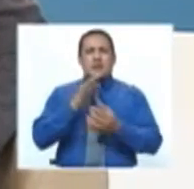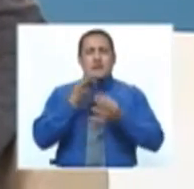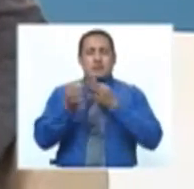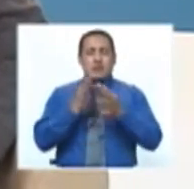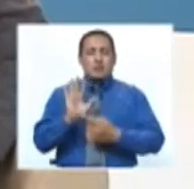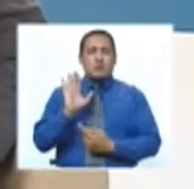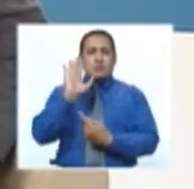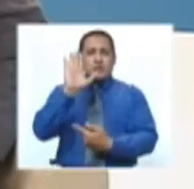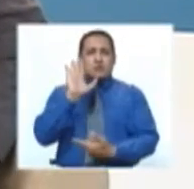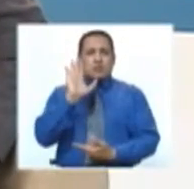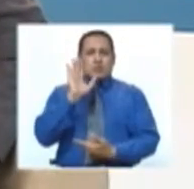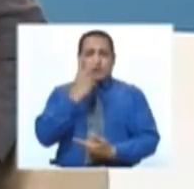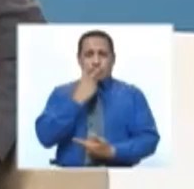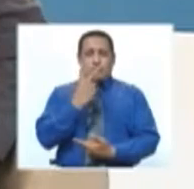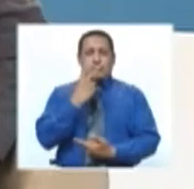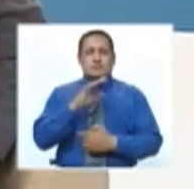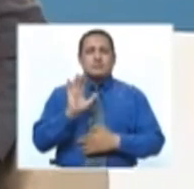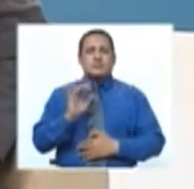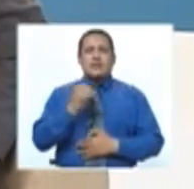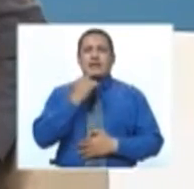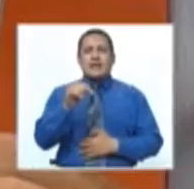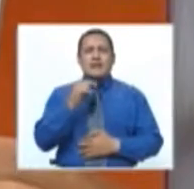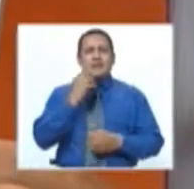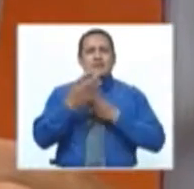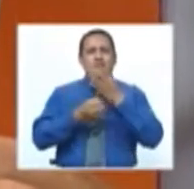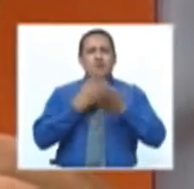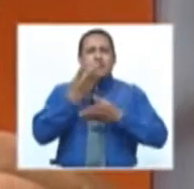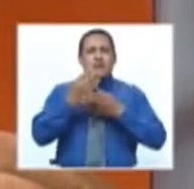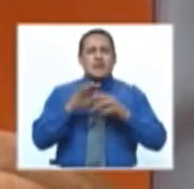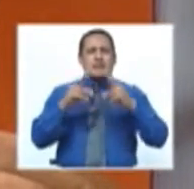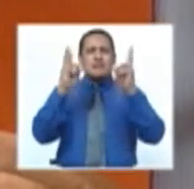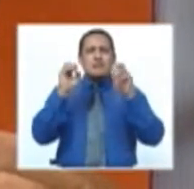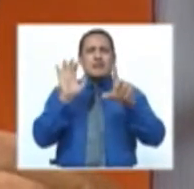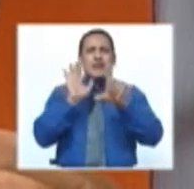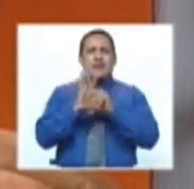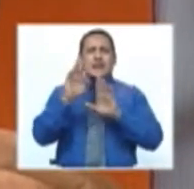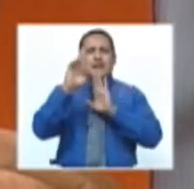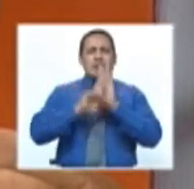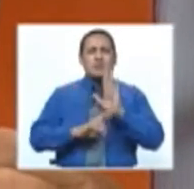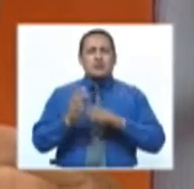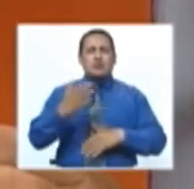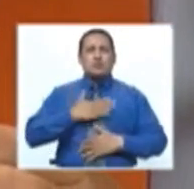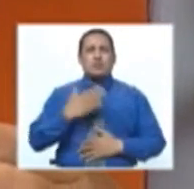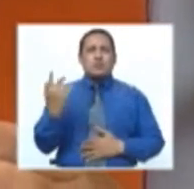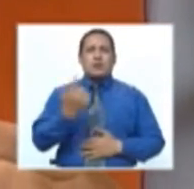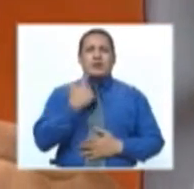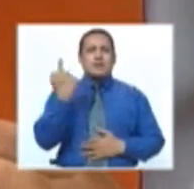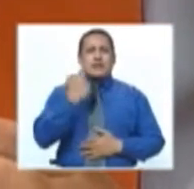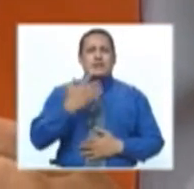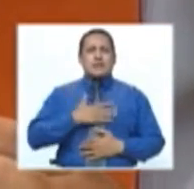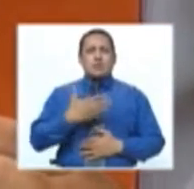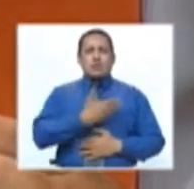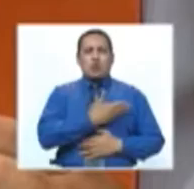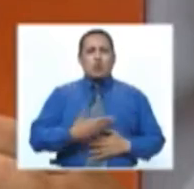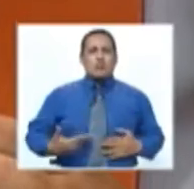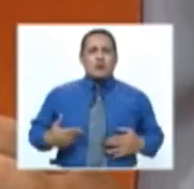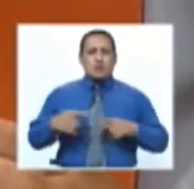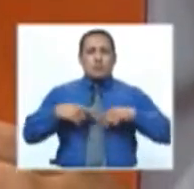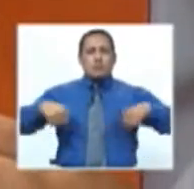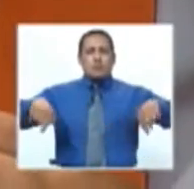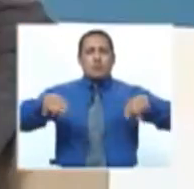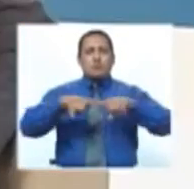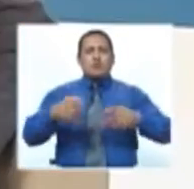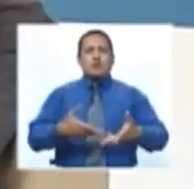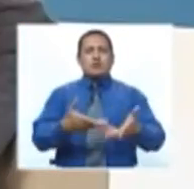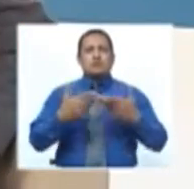lo enseño brevemente a la cámara, que es Comentarios a la Ley y al Reglamento del Sistema Nacional de Bienes Estatales,